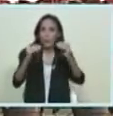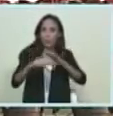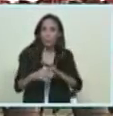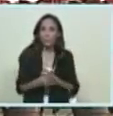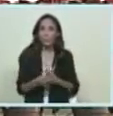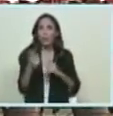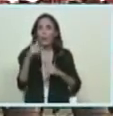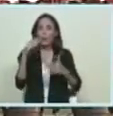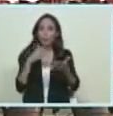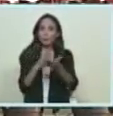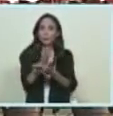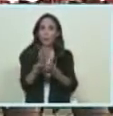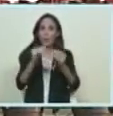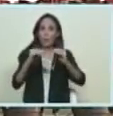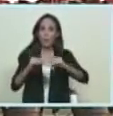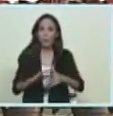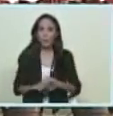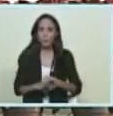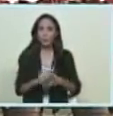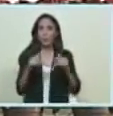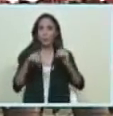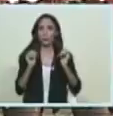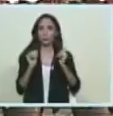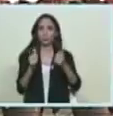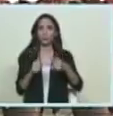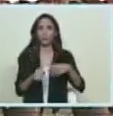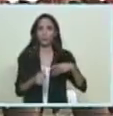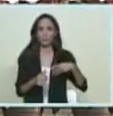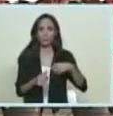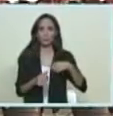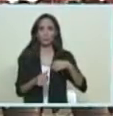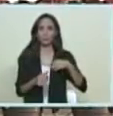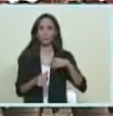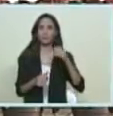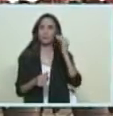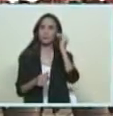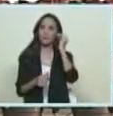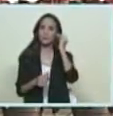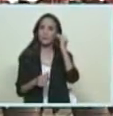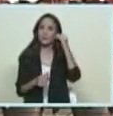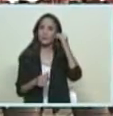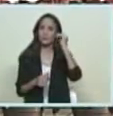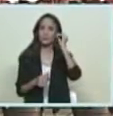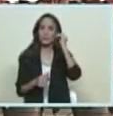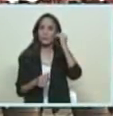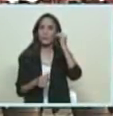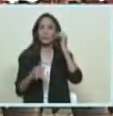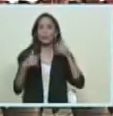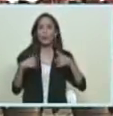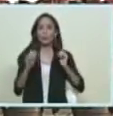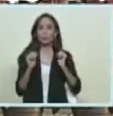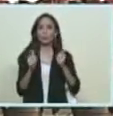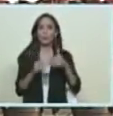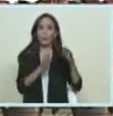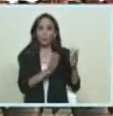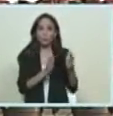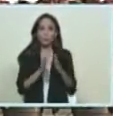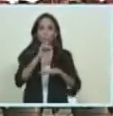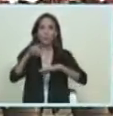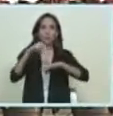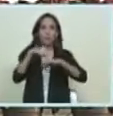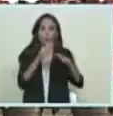Por eso hoy vamos a establecer, a partir de hoy, vamos a establecer una organización nacional,